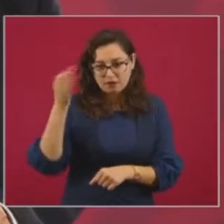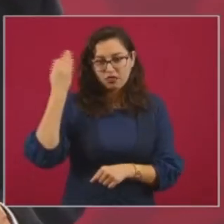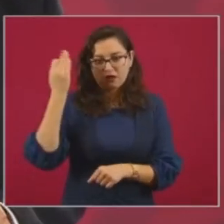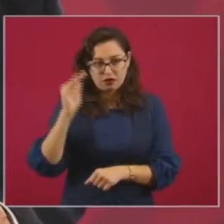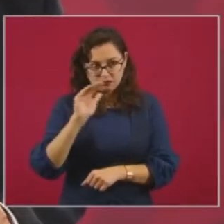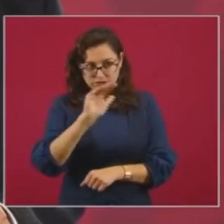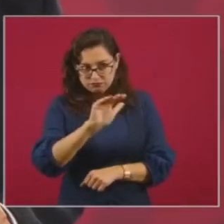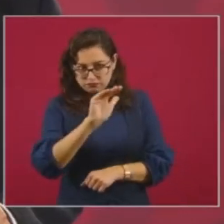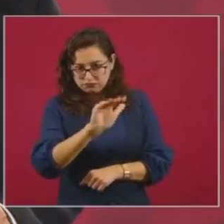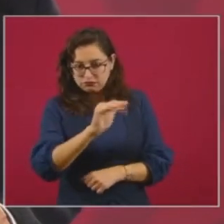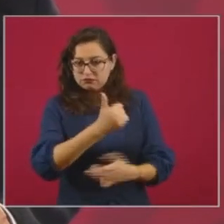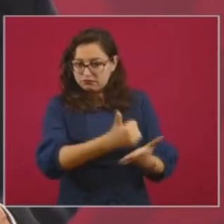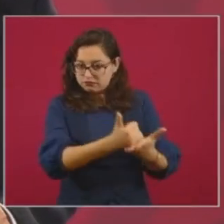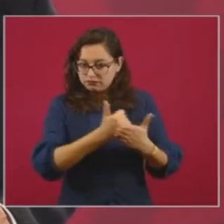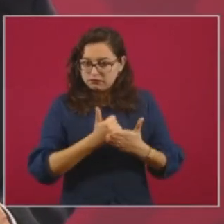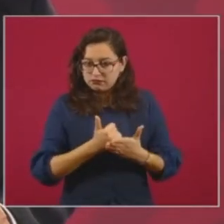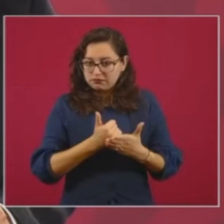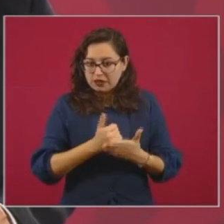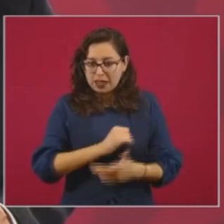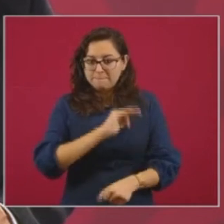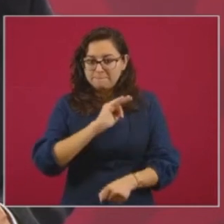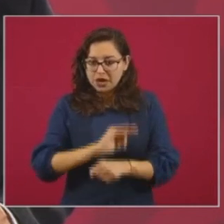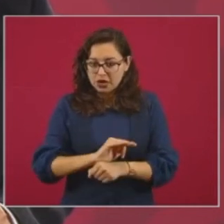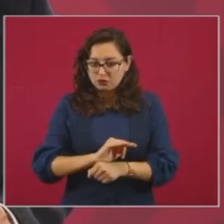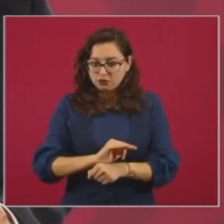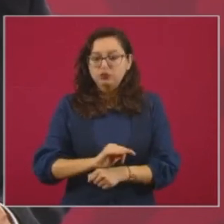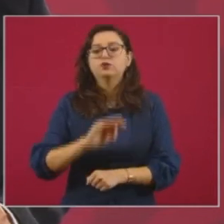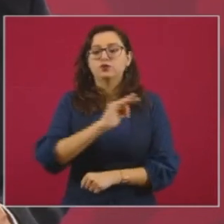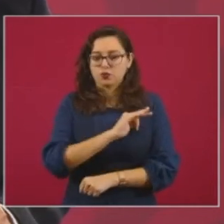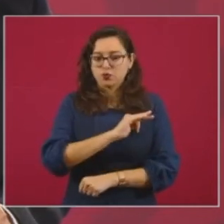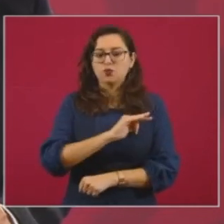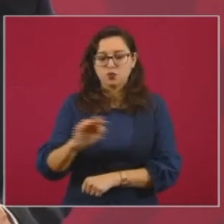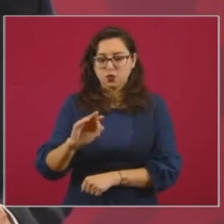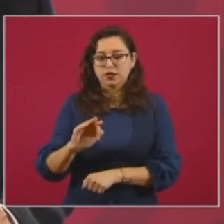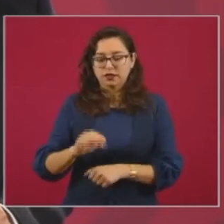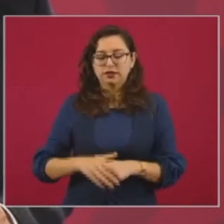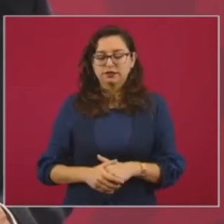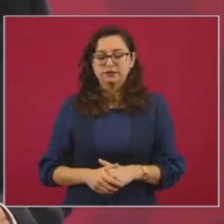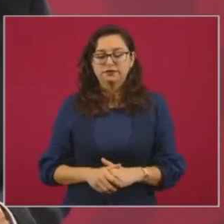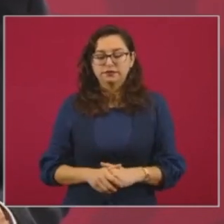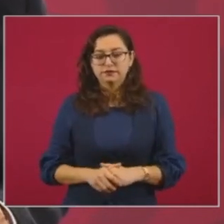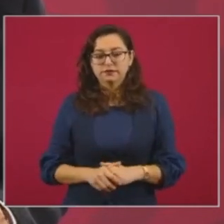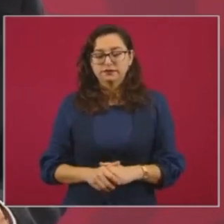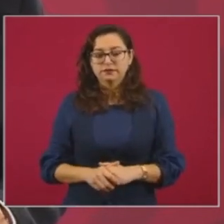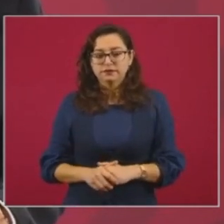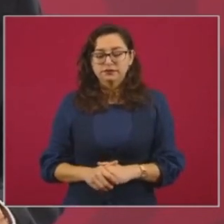acudir a el amparo de la justicia federal.